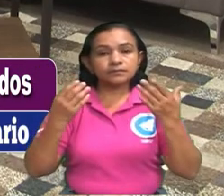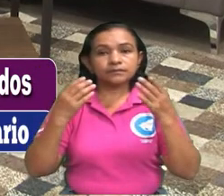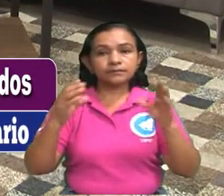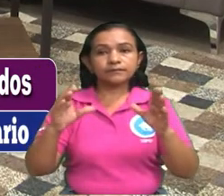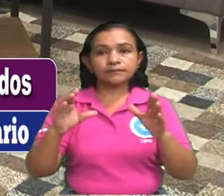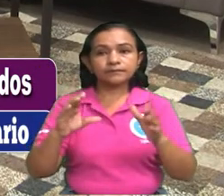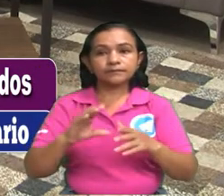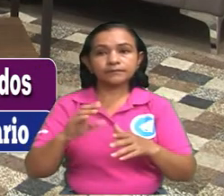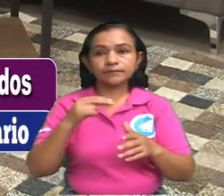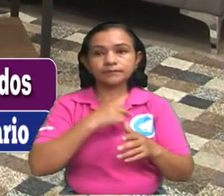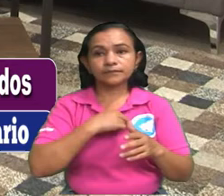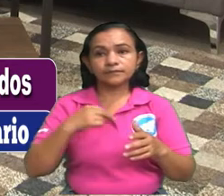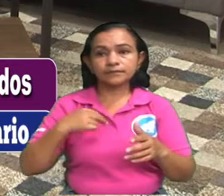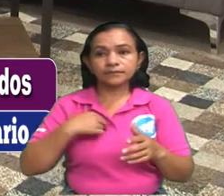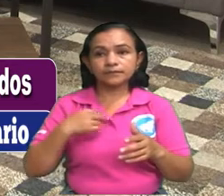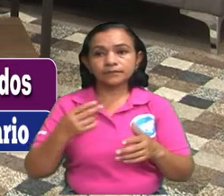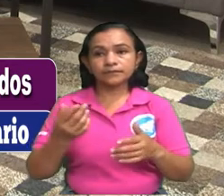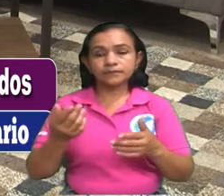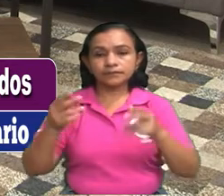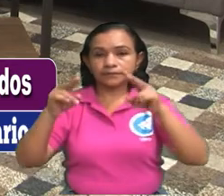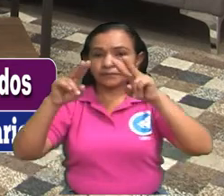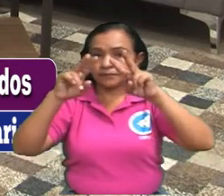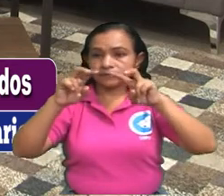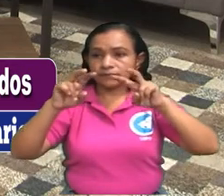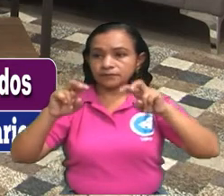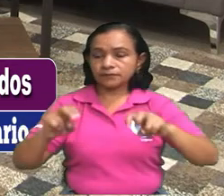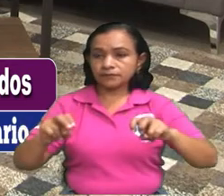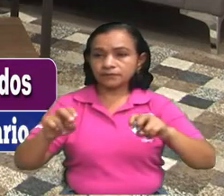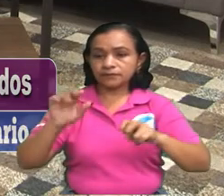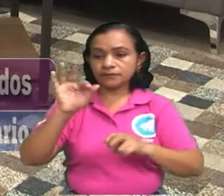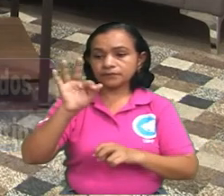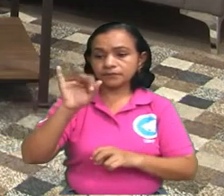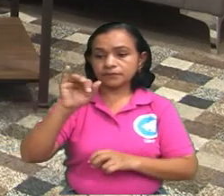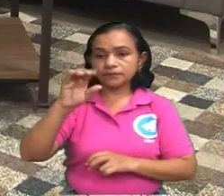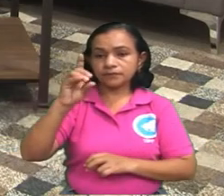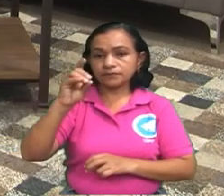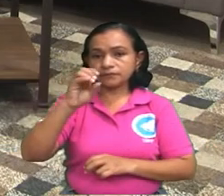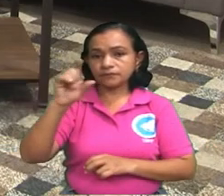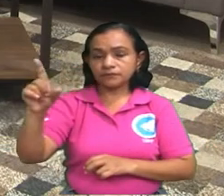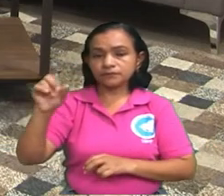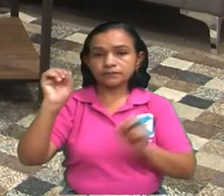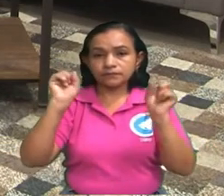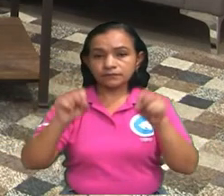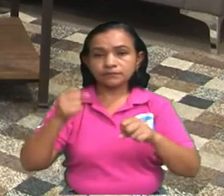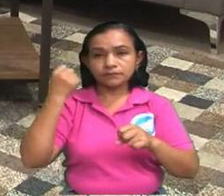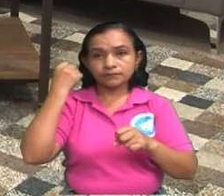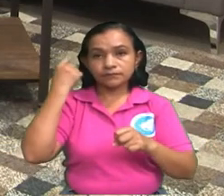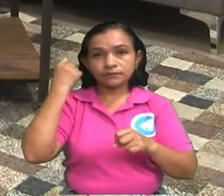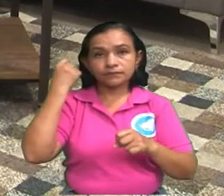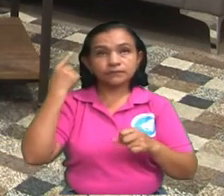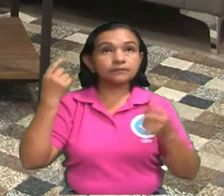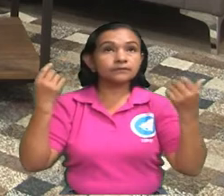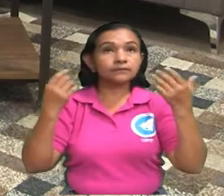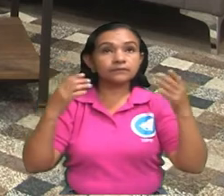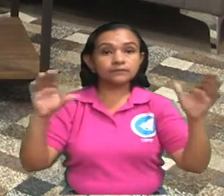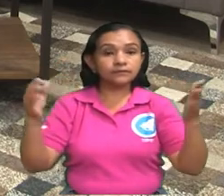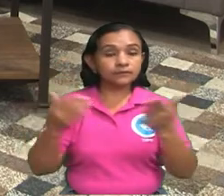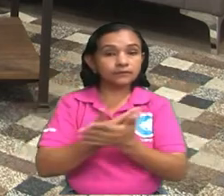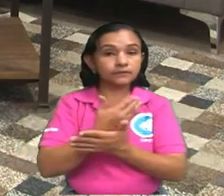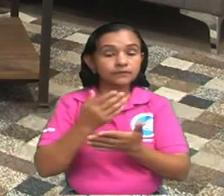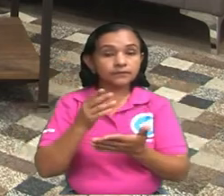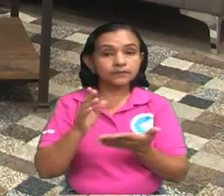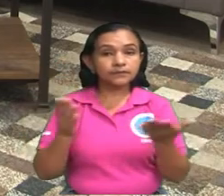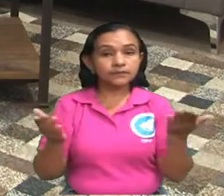tan reveladoras que nos daba a partir de esos análisis del comandante Fidel Castro, que nos podrían entender, ayudar a entender también esta nueva realidad en la que